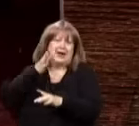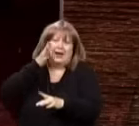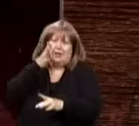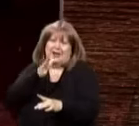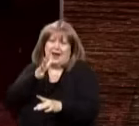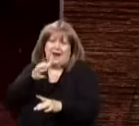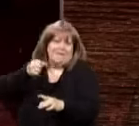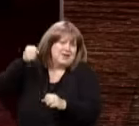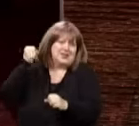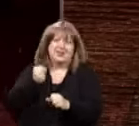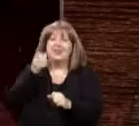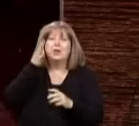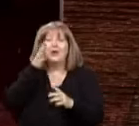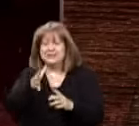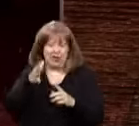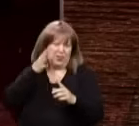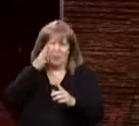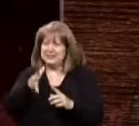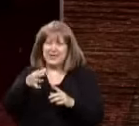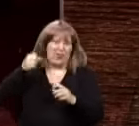leerla, sí, uno sabe